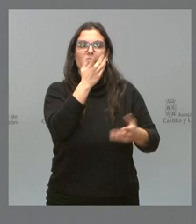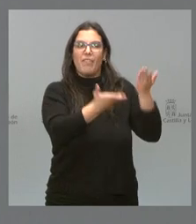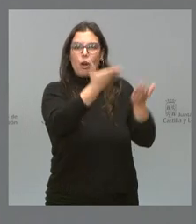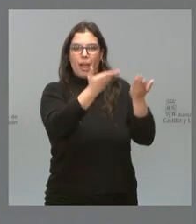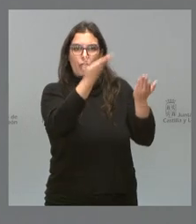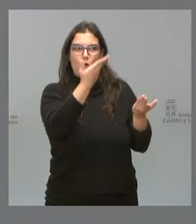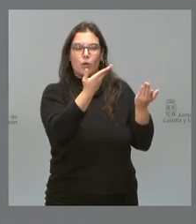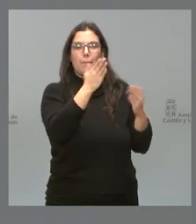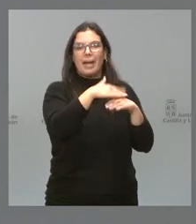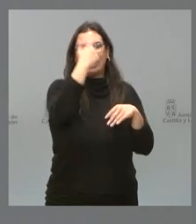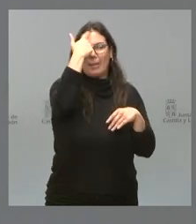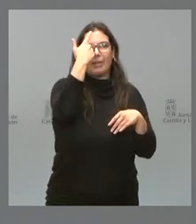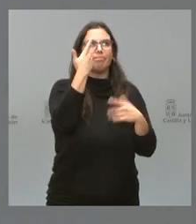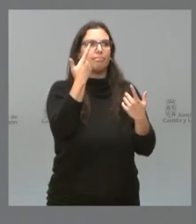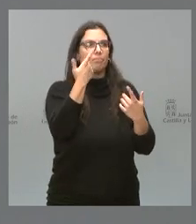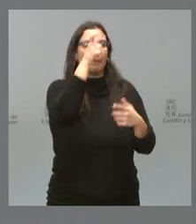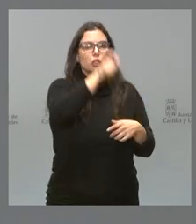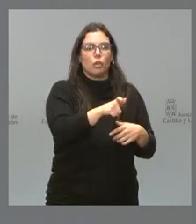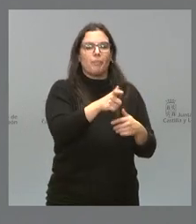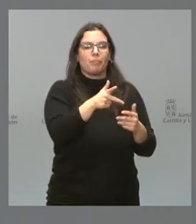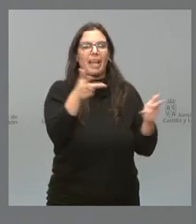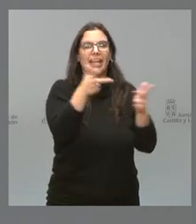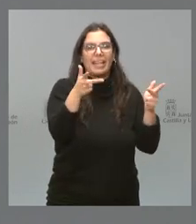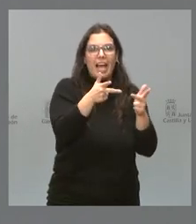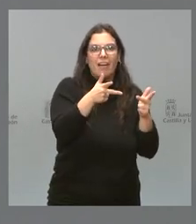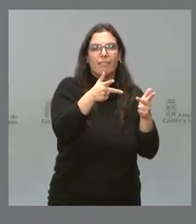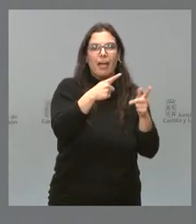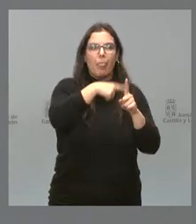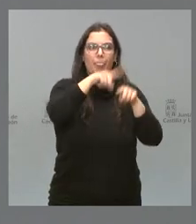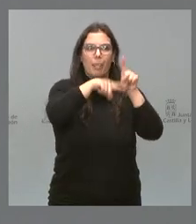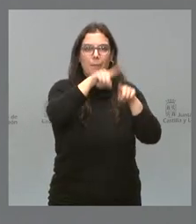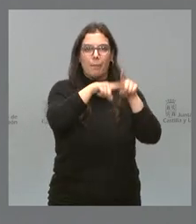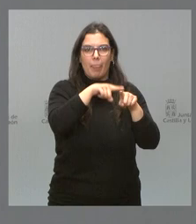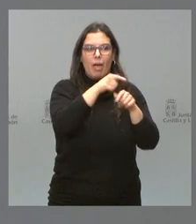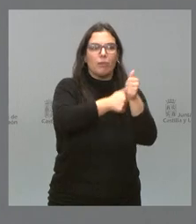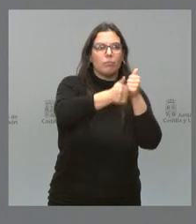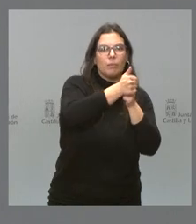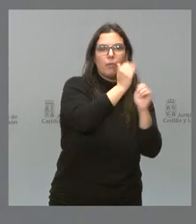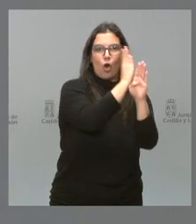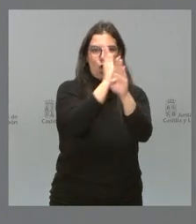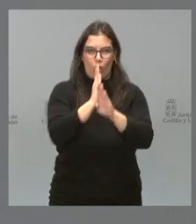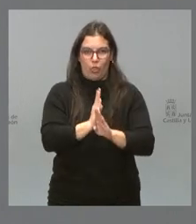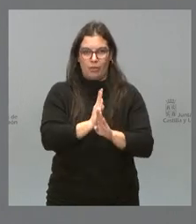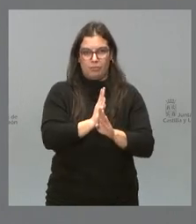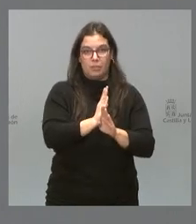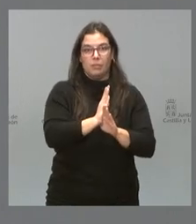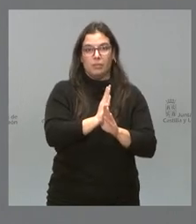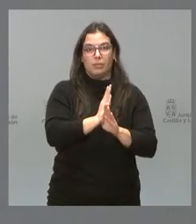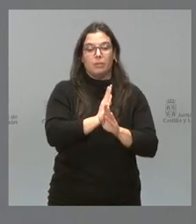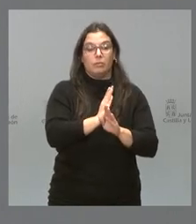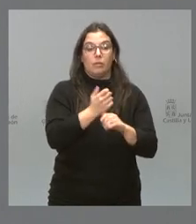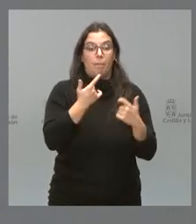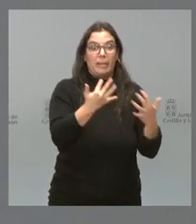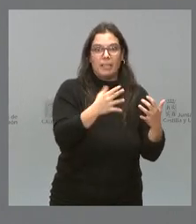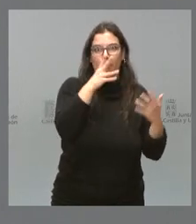en ese triaje lo que se determina es aquellas personas que precisan de una atención de urgencia inmediata y por tanto su atención